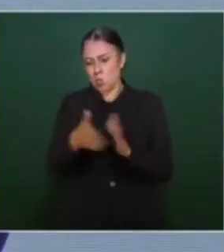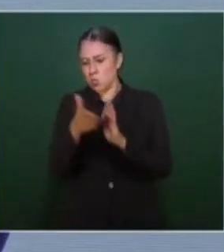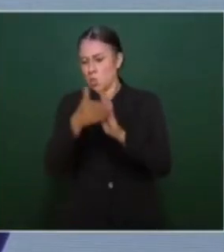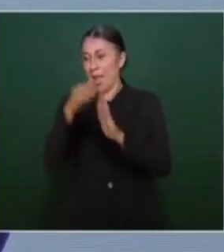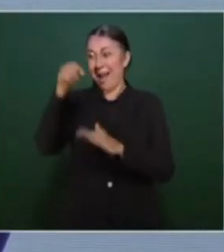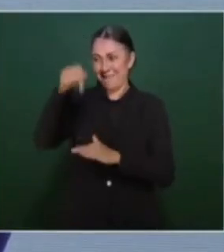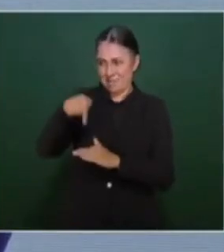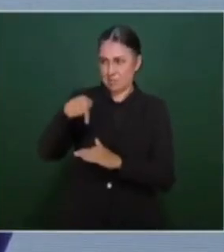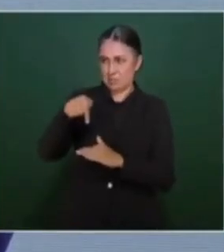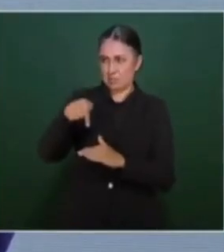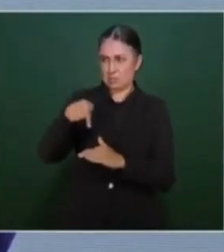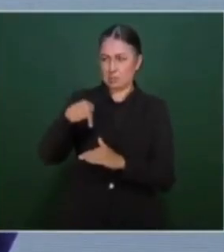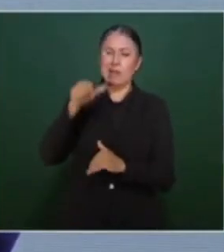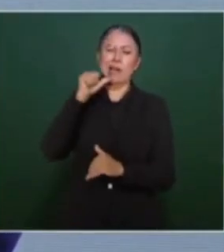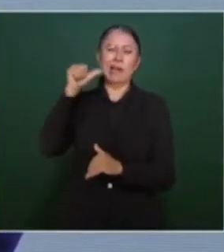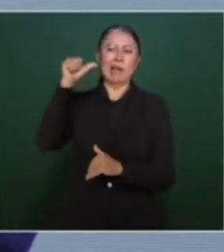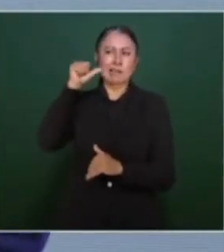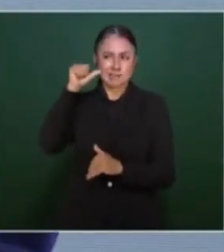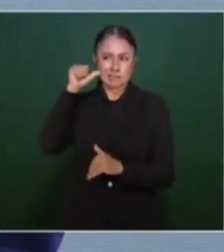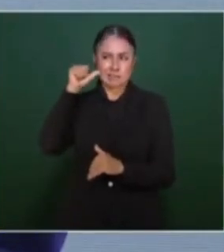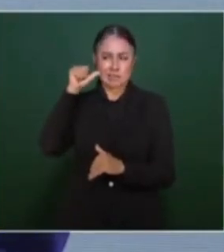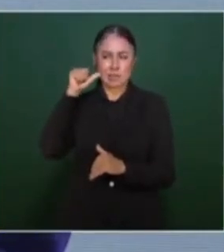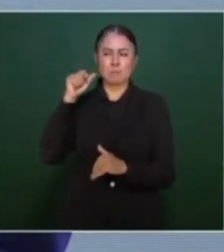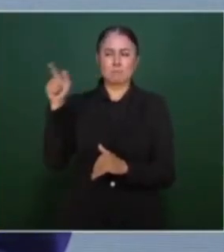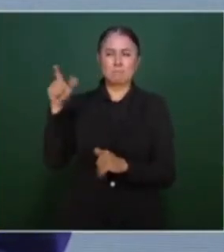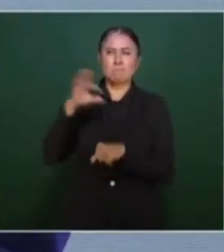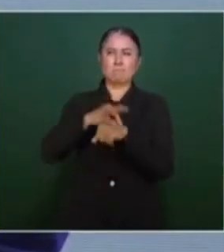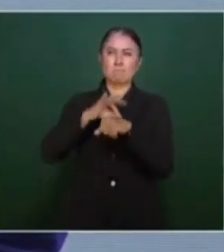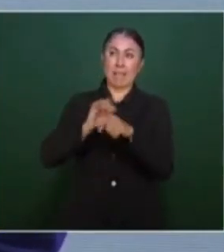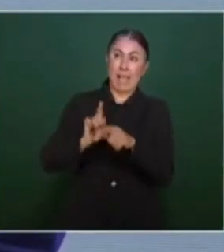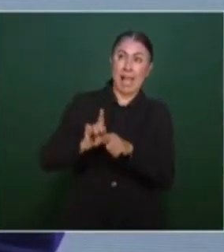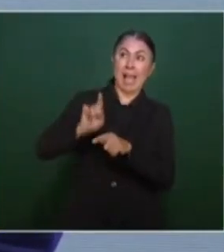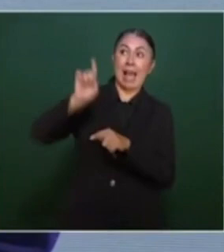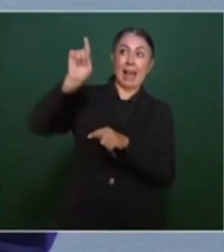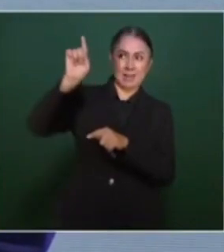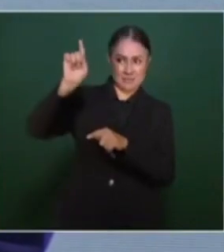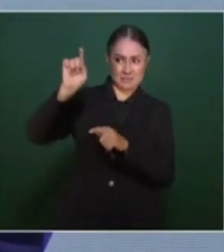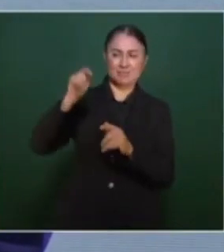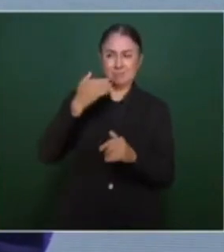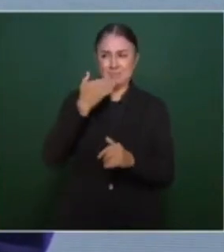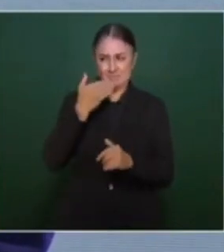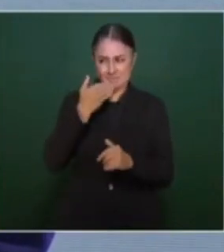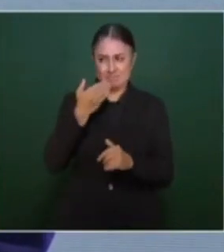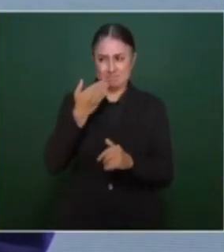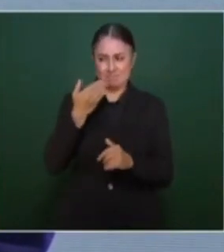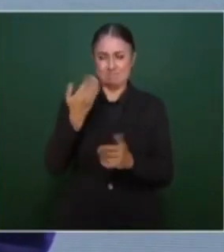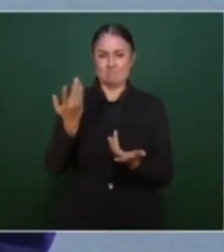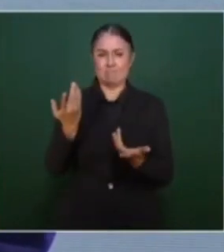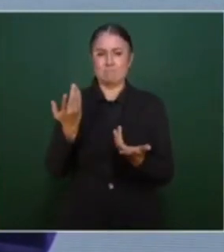propuso el gobernador ayer, es buscar la manera de tener